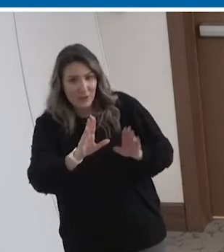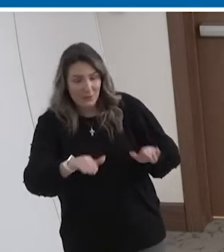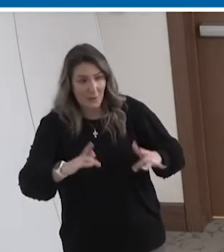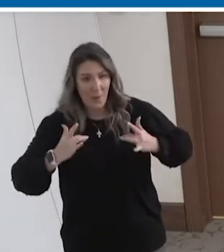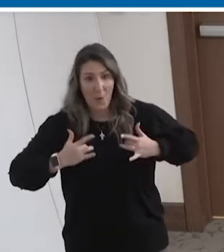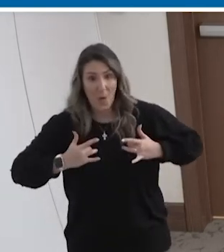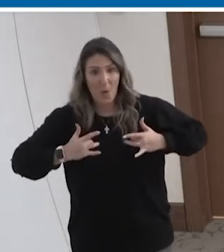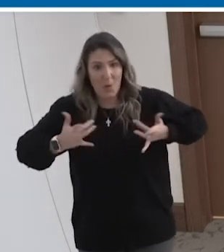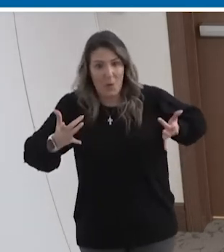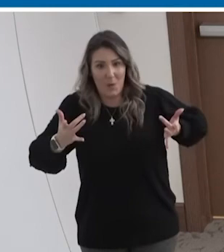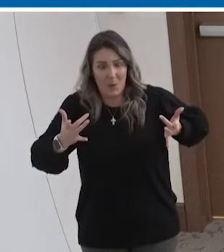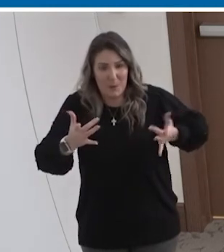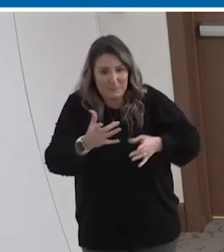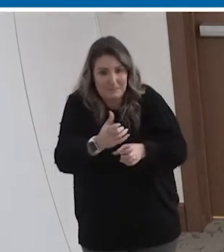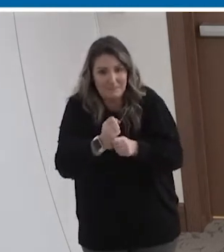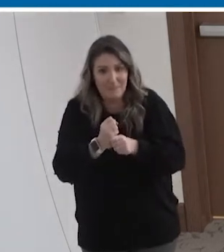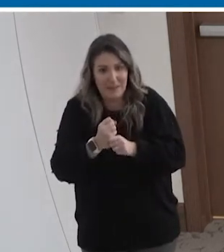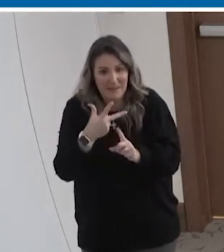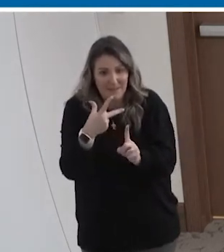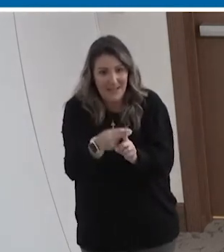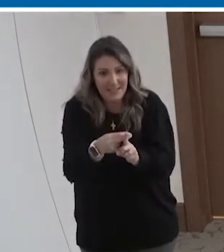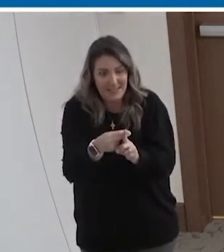excited that they can get the vaccine.